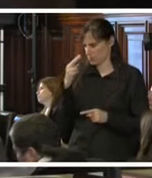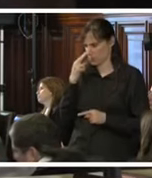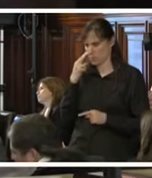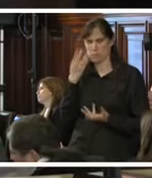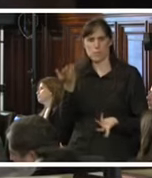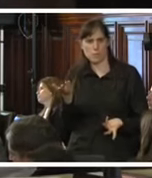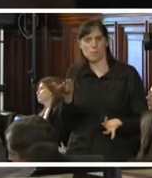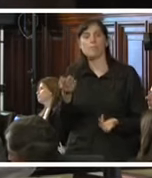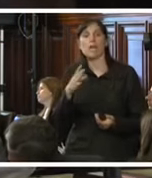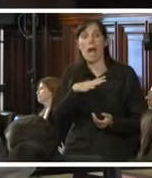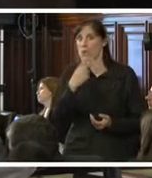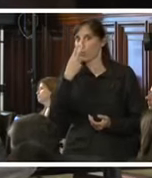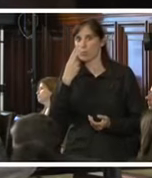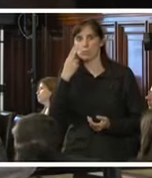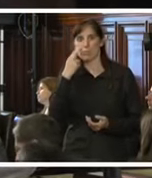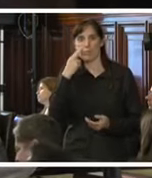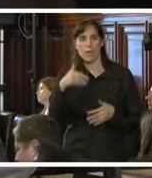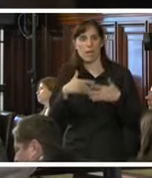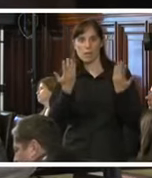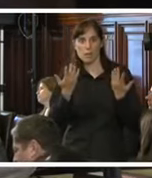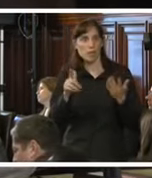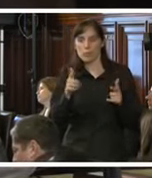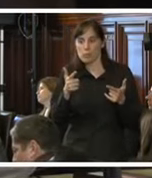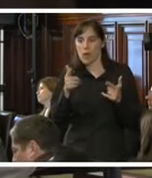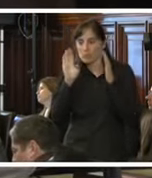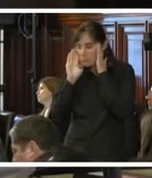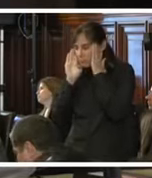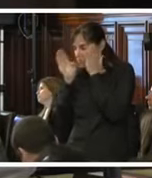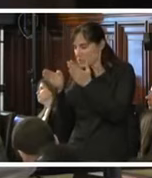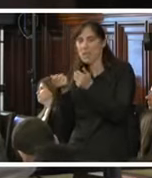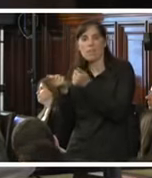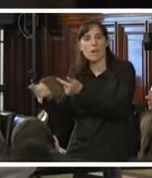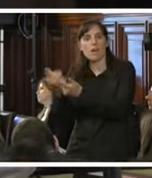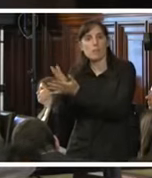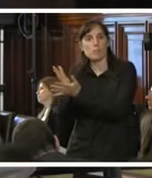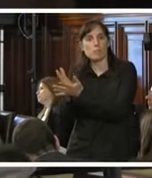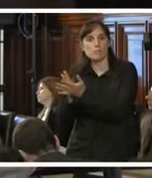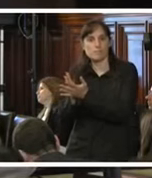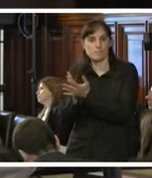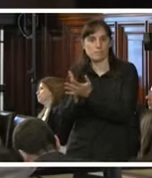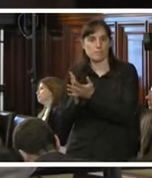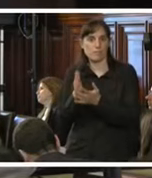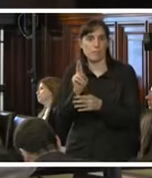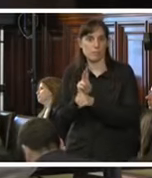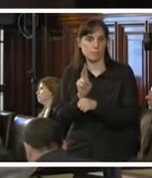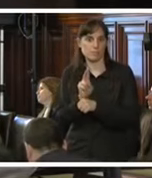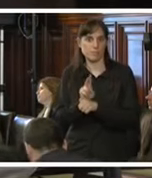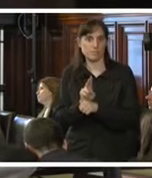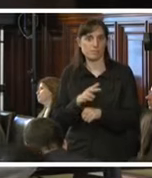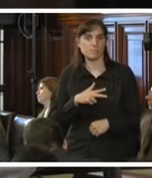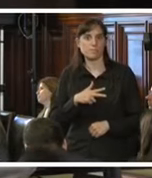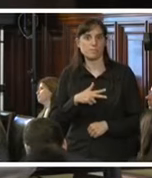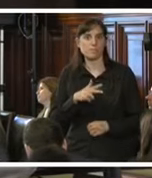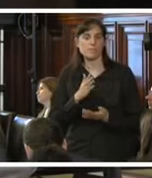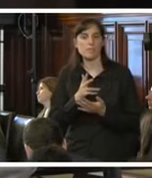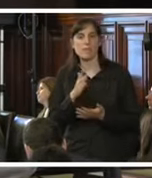2. Por un lado, no hay ningún otro abordaje llamado a proteger otro derecho que no sea la propiedad privada del sector